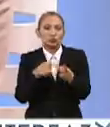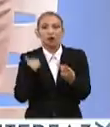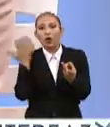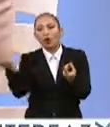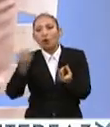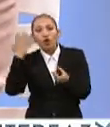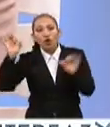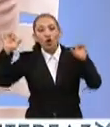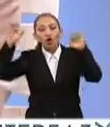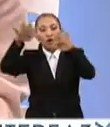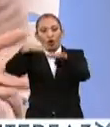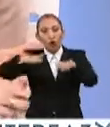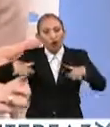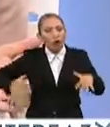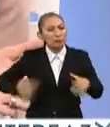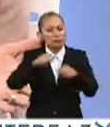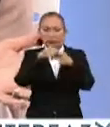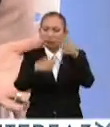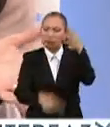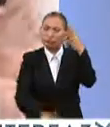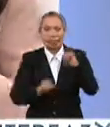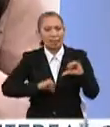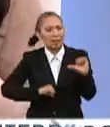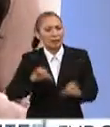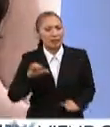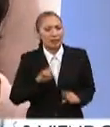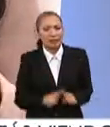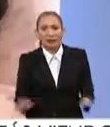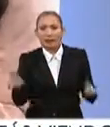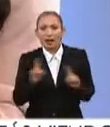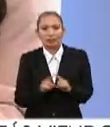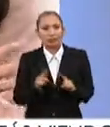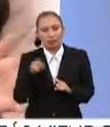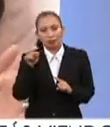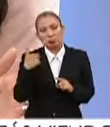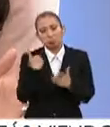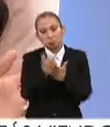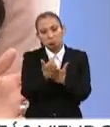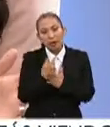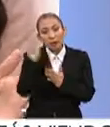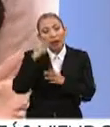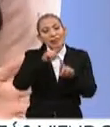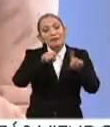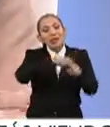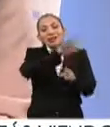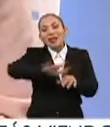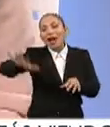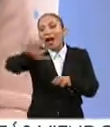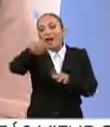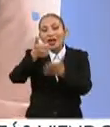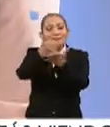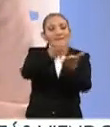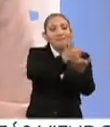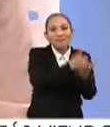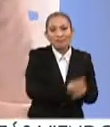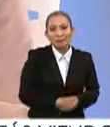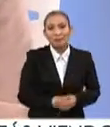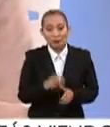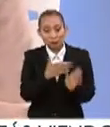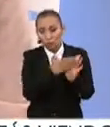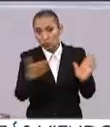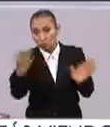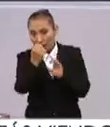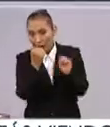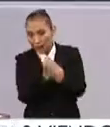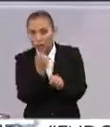algunos foros, tenemos un sinfín de actividades. Claro. Pues, que nos permite llegar a diferentes sectores de la población. Por supuesto, durante todo